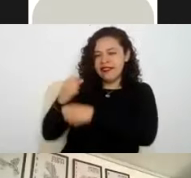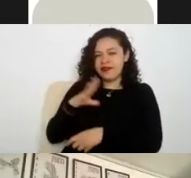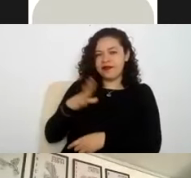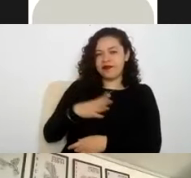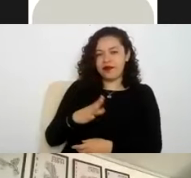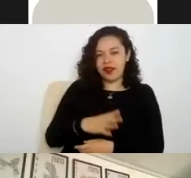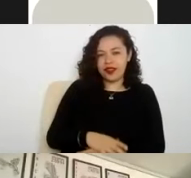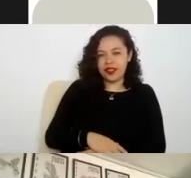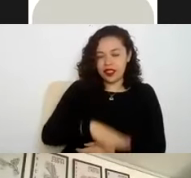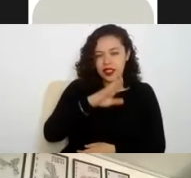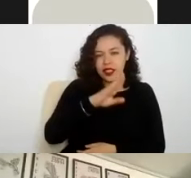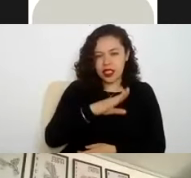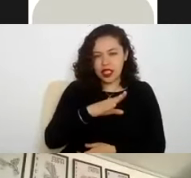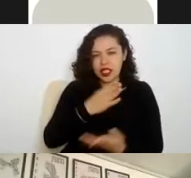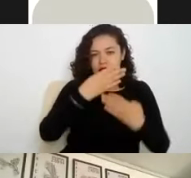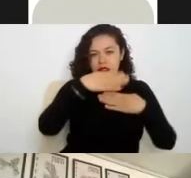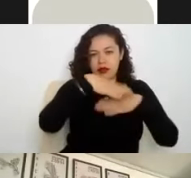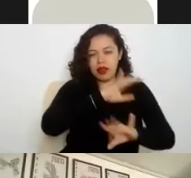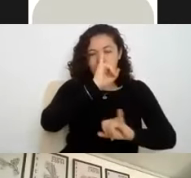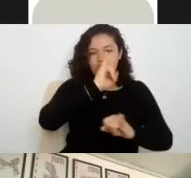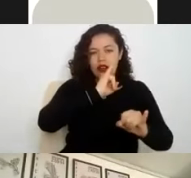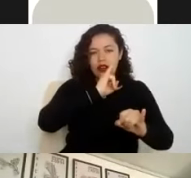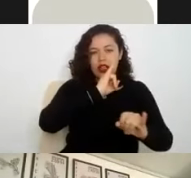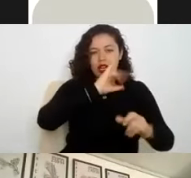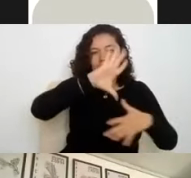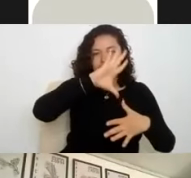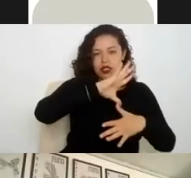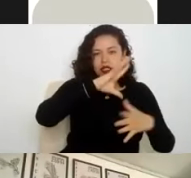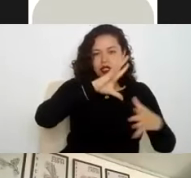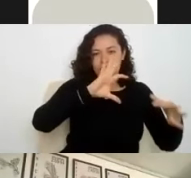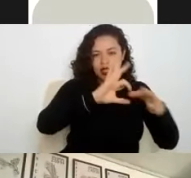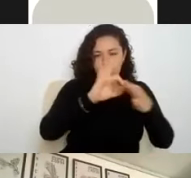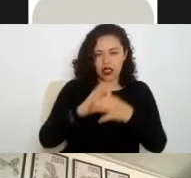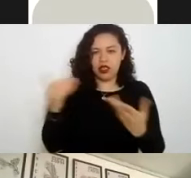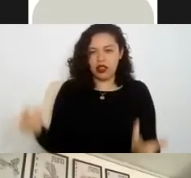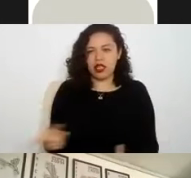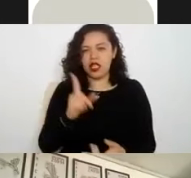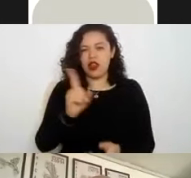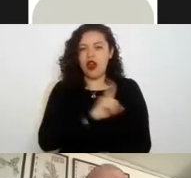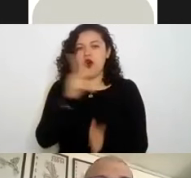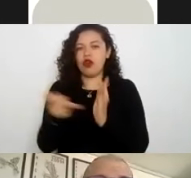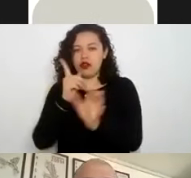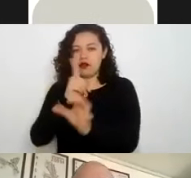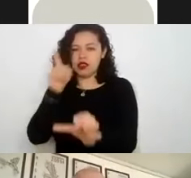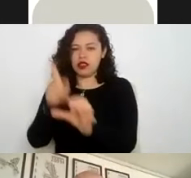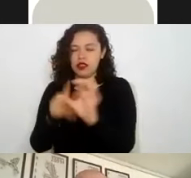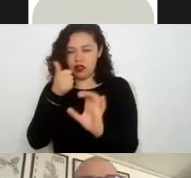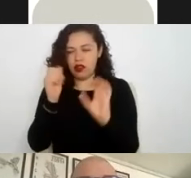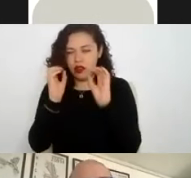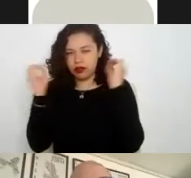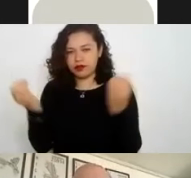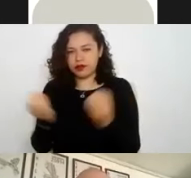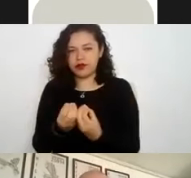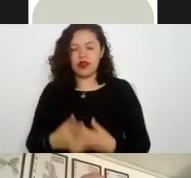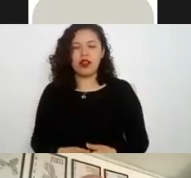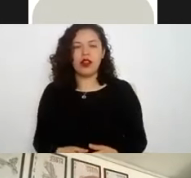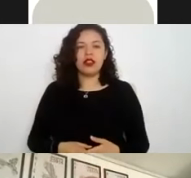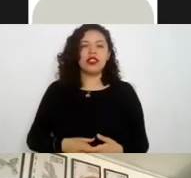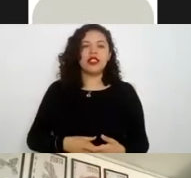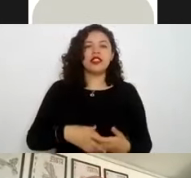Interamericano de Desarrollo, con Reinserta y con otras organizaciones, donde llevábamos huertos urbanos a